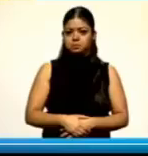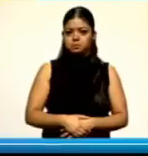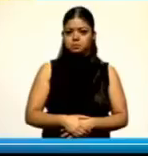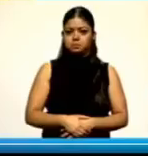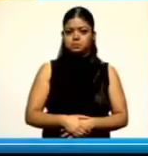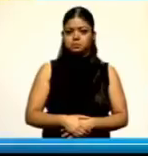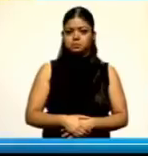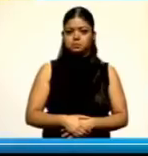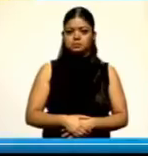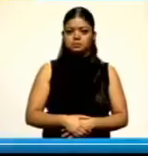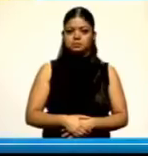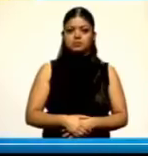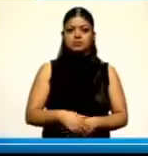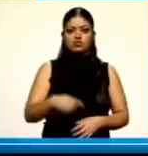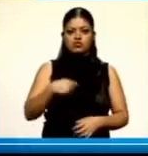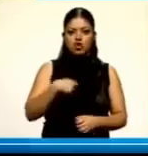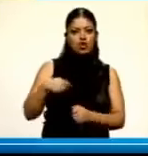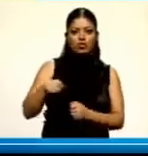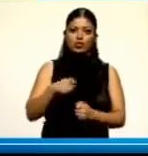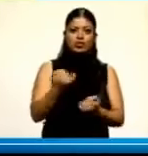No, detente. Acabaré contigo.